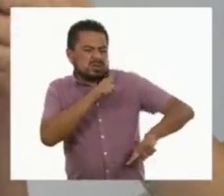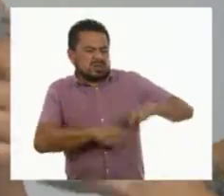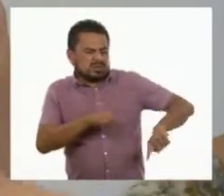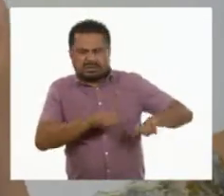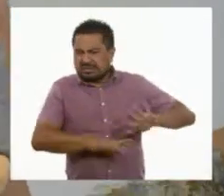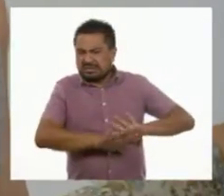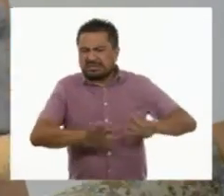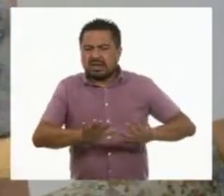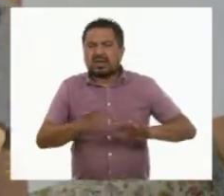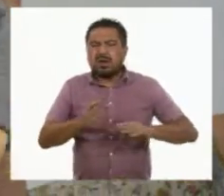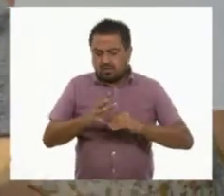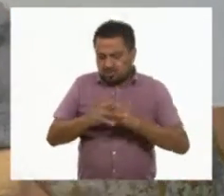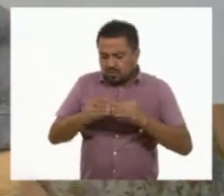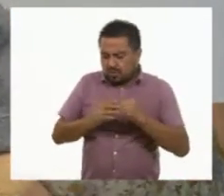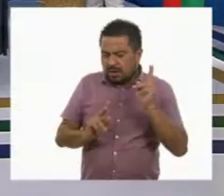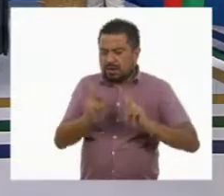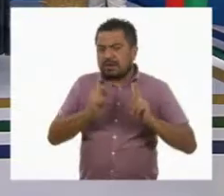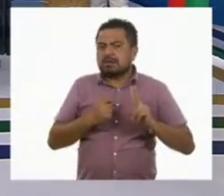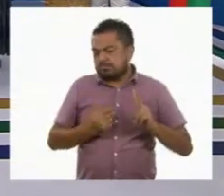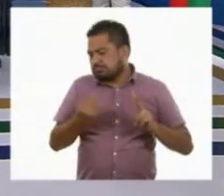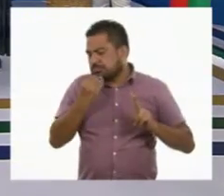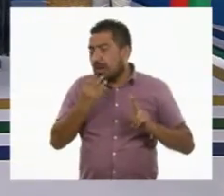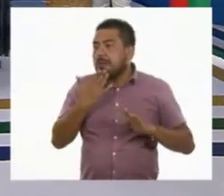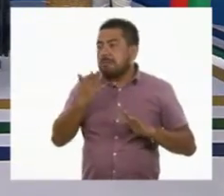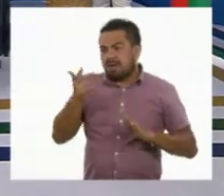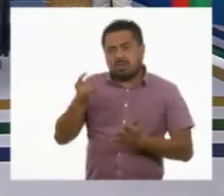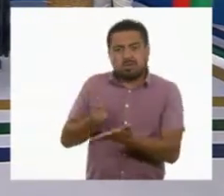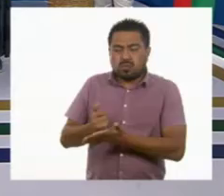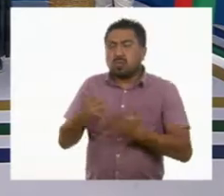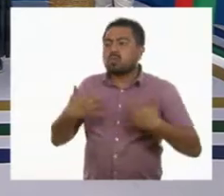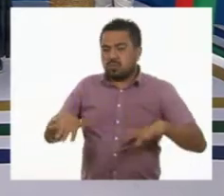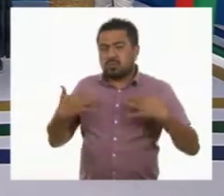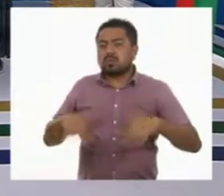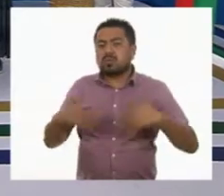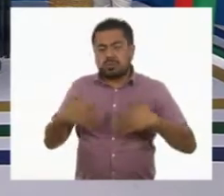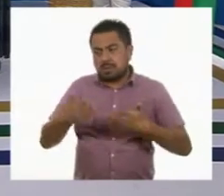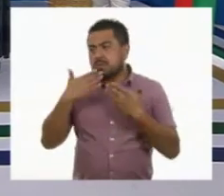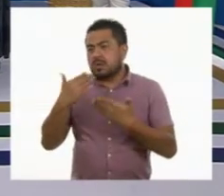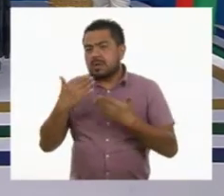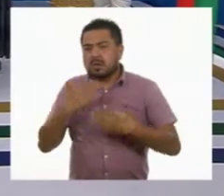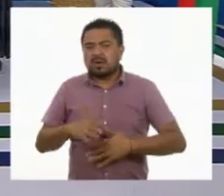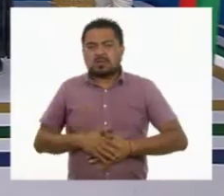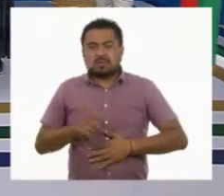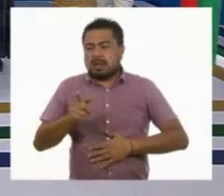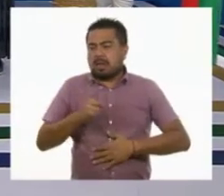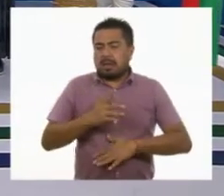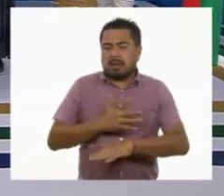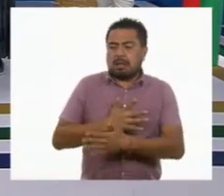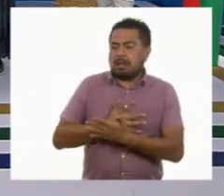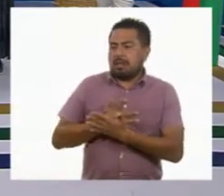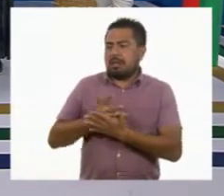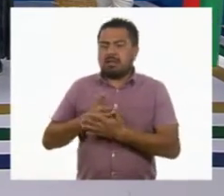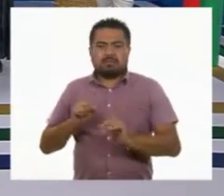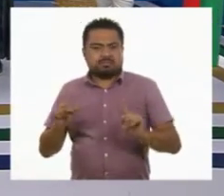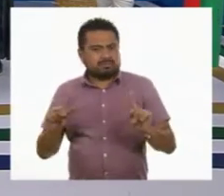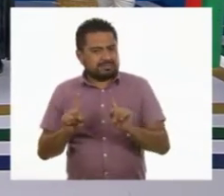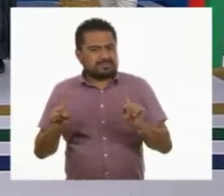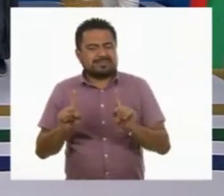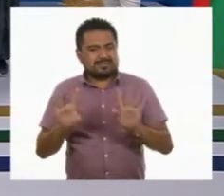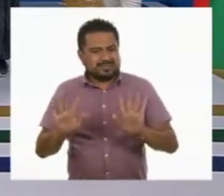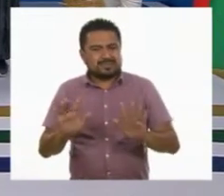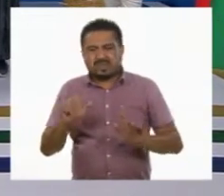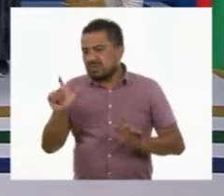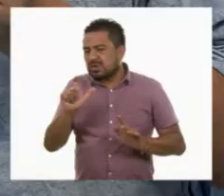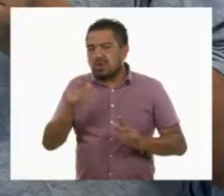por frutas y verduras. Muy buena decisión. Felicidades. Ay, no me presumas. Pues cada vez